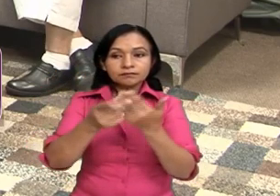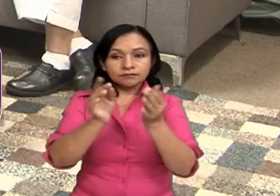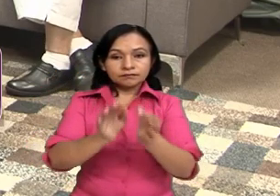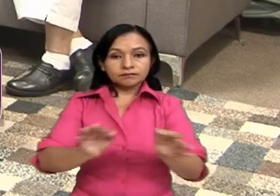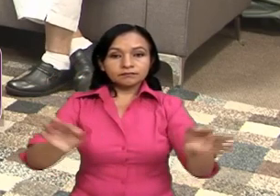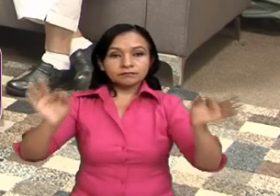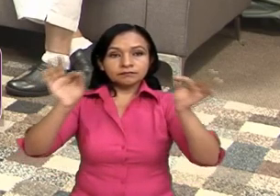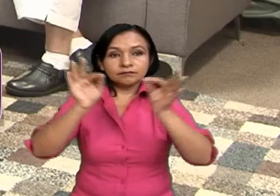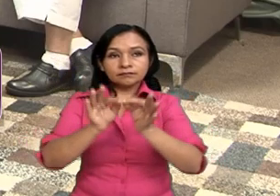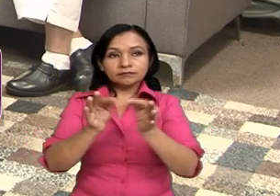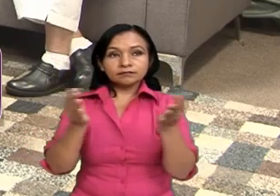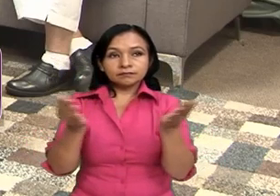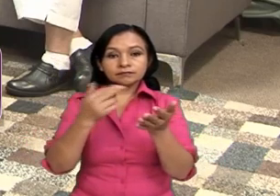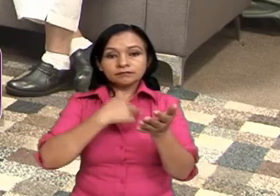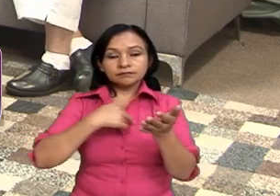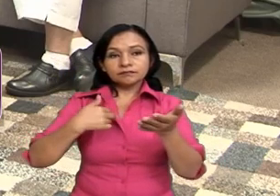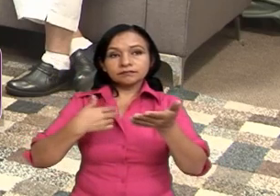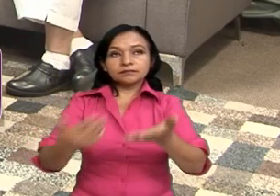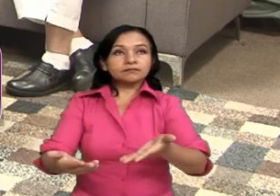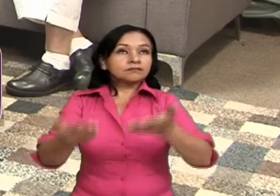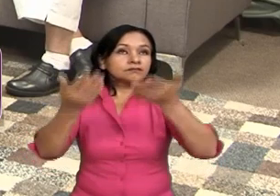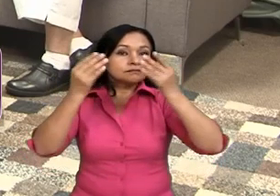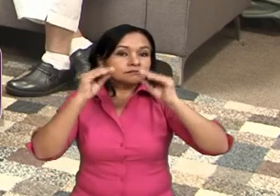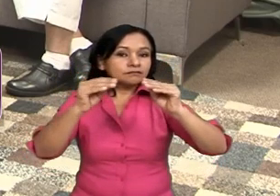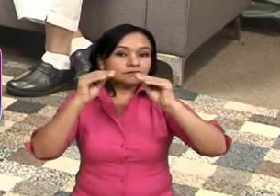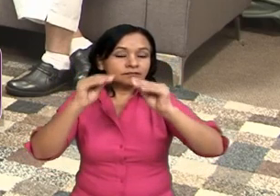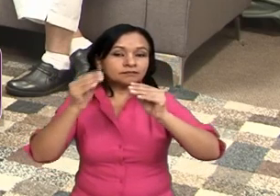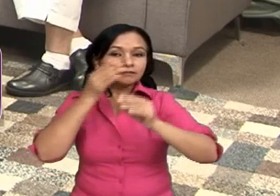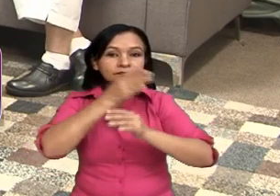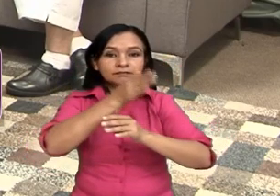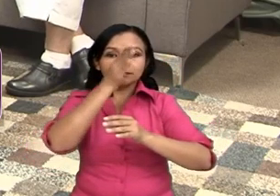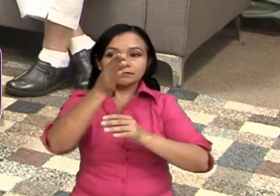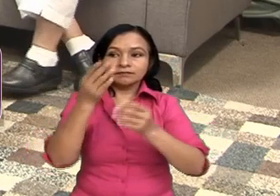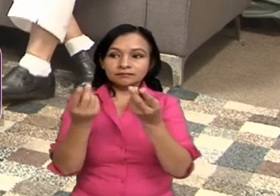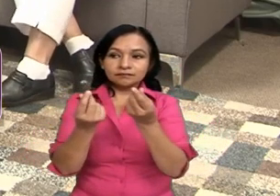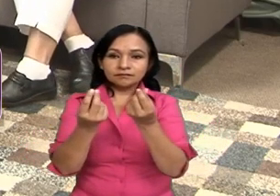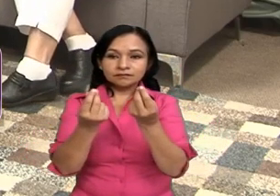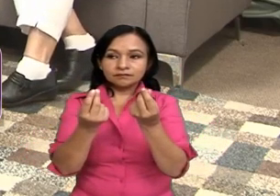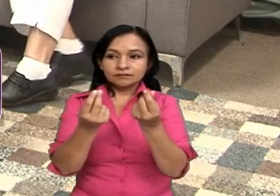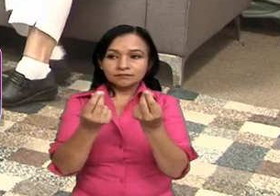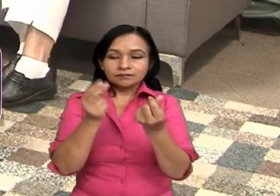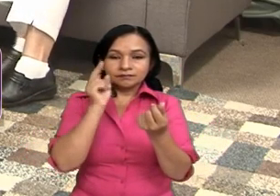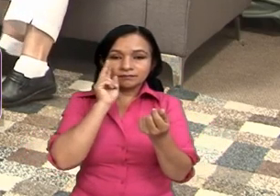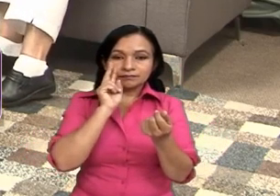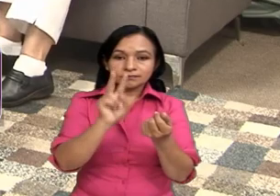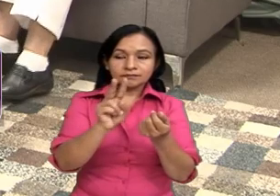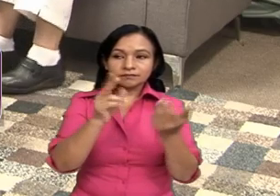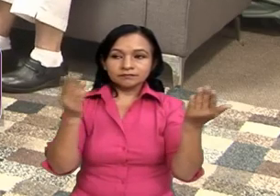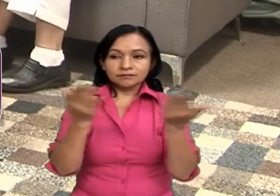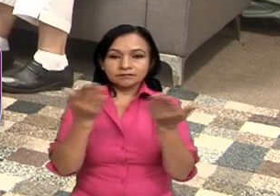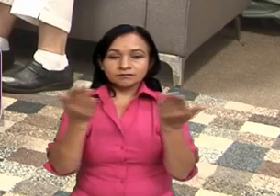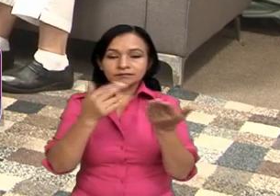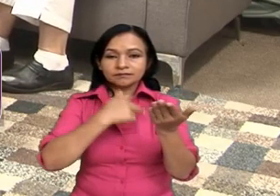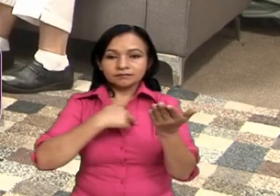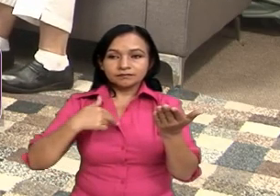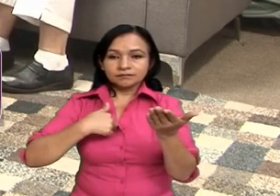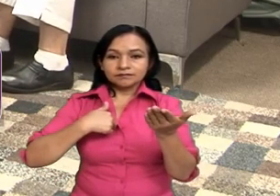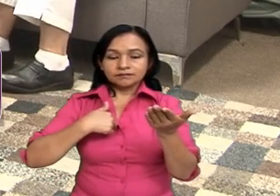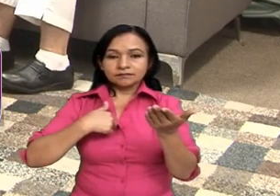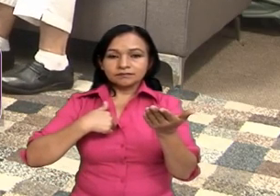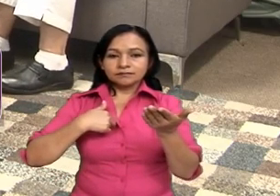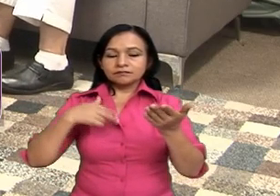que nos ha dado cátedra de finanzas y de gestión de recursos y vemos cómo se cae el mito